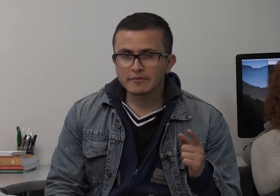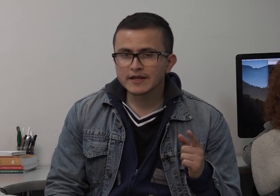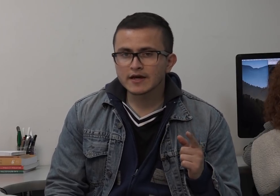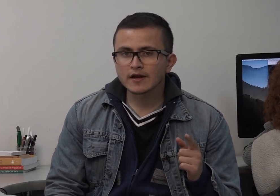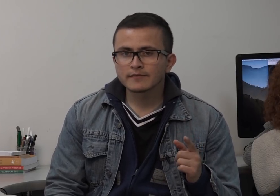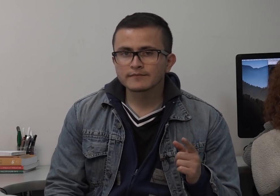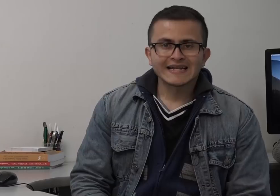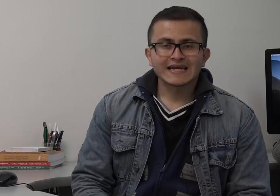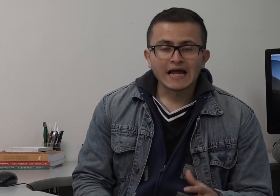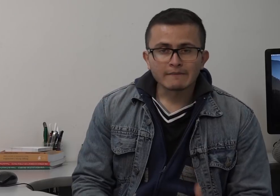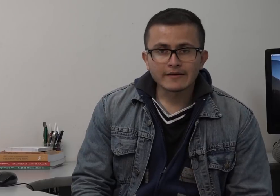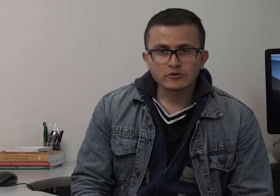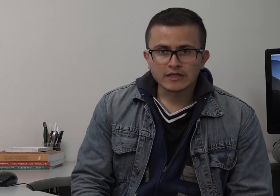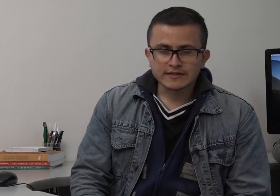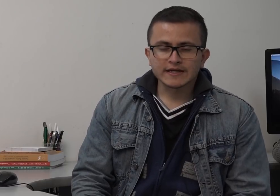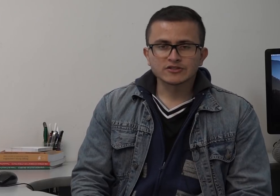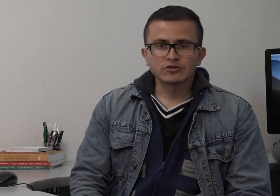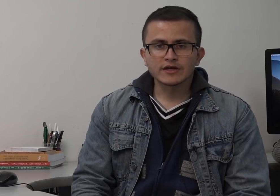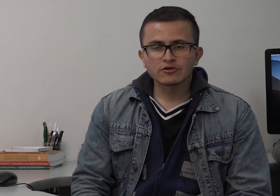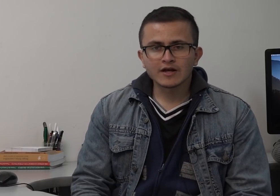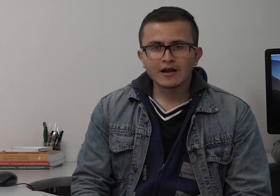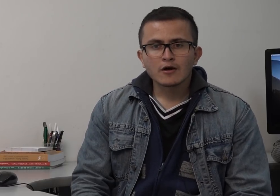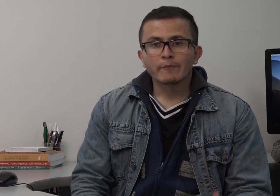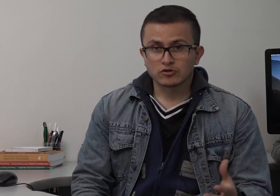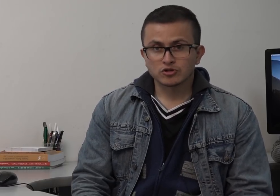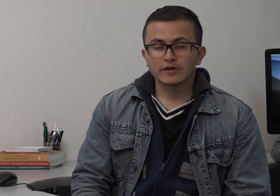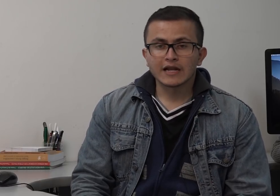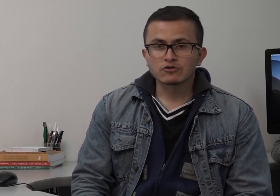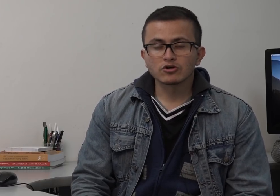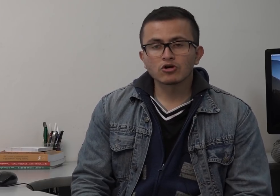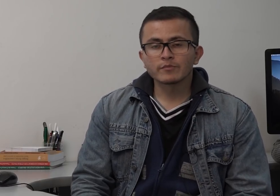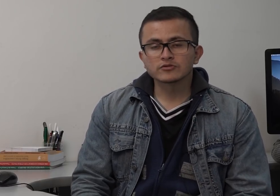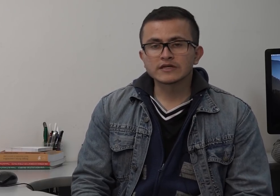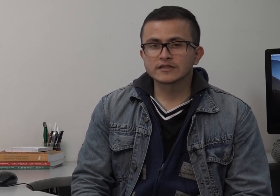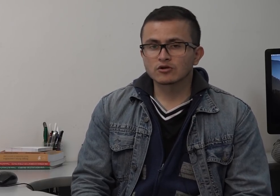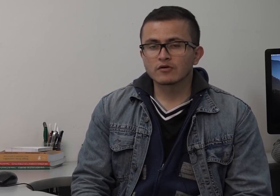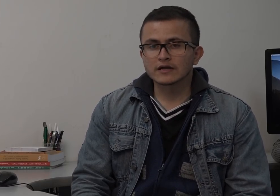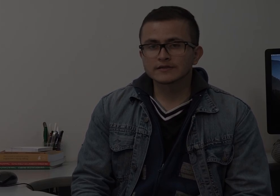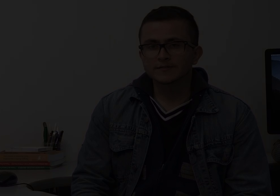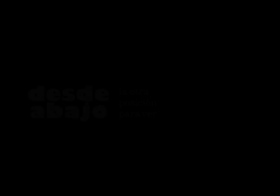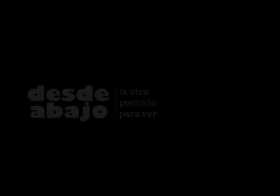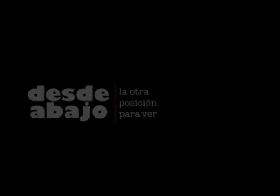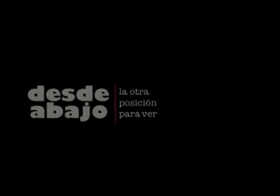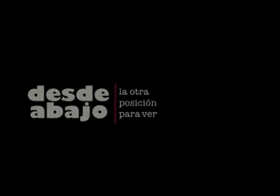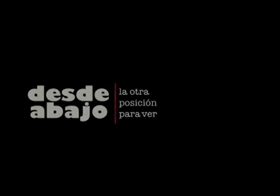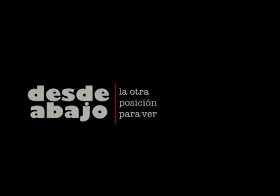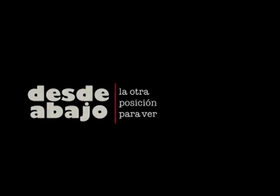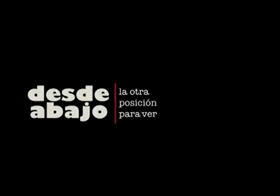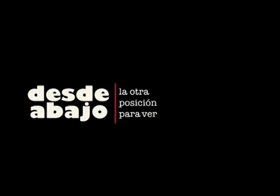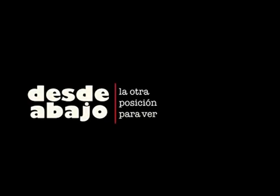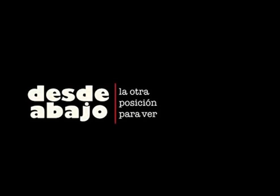mirada latinoamericana, reclamemos la integración regional por sobre la unión con potencias globales.